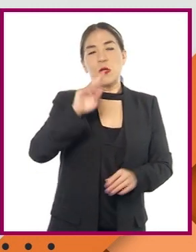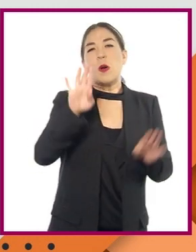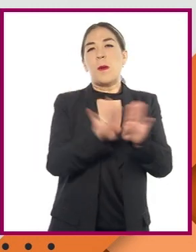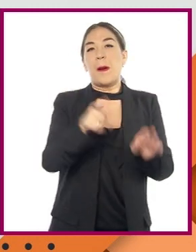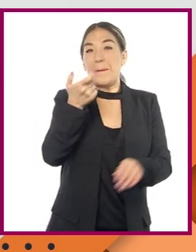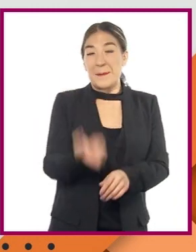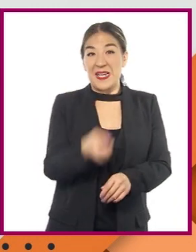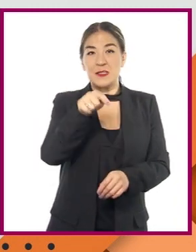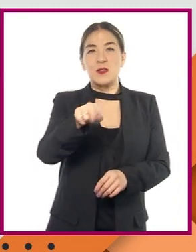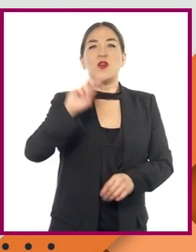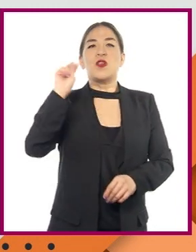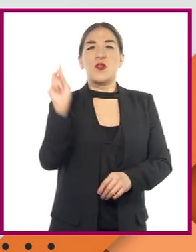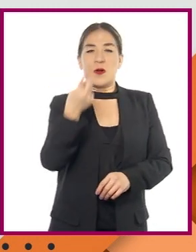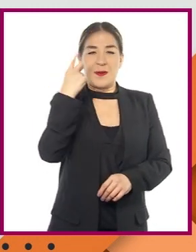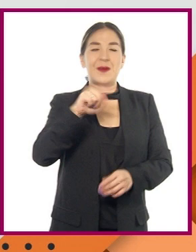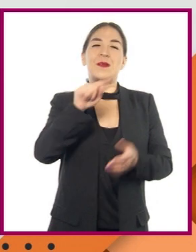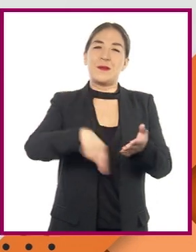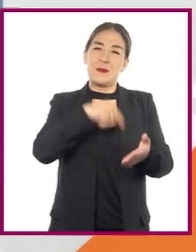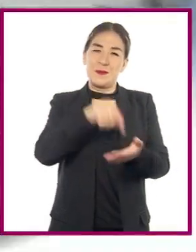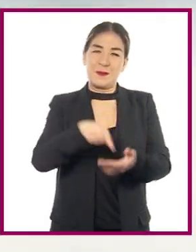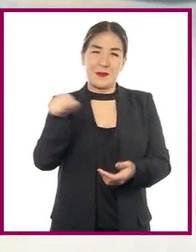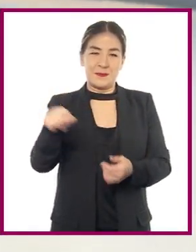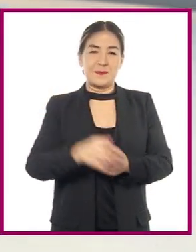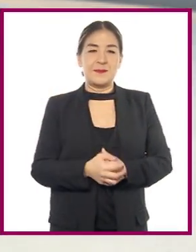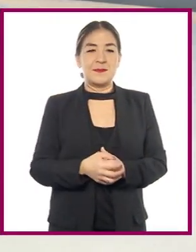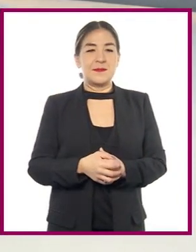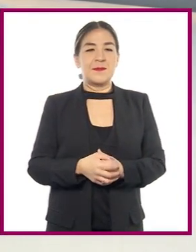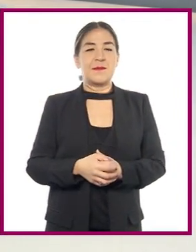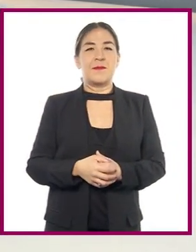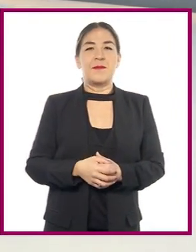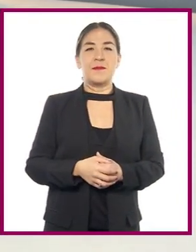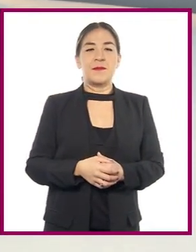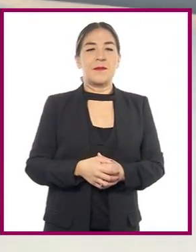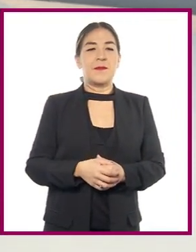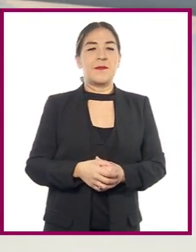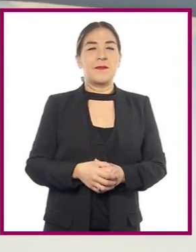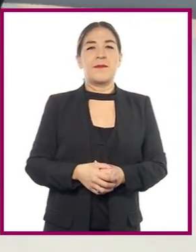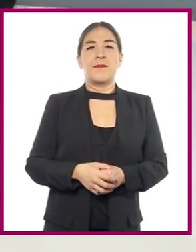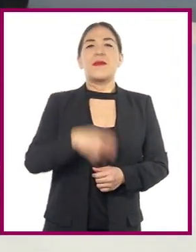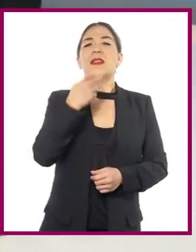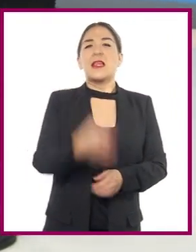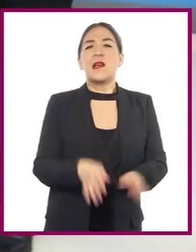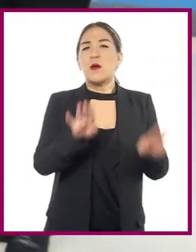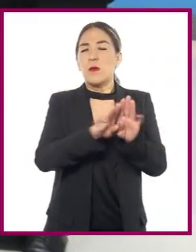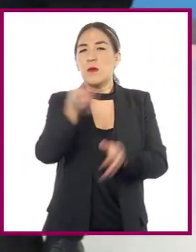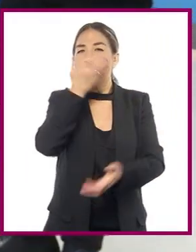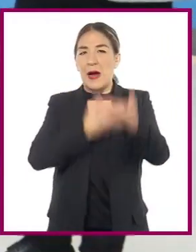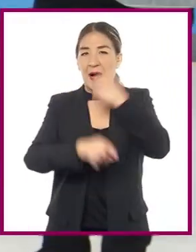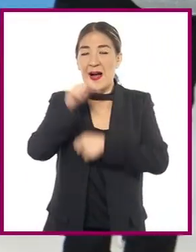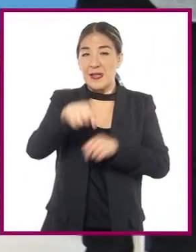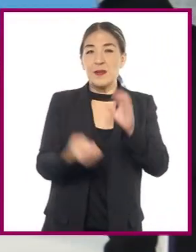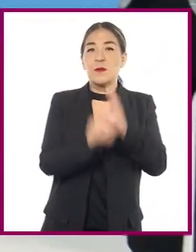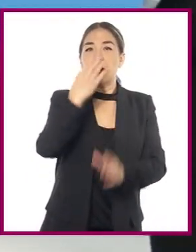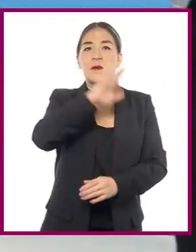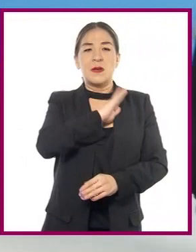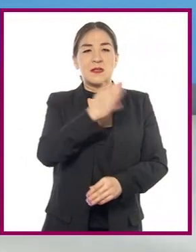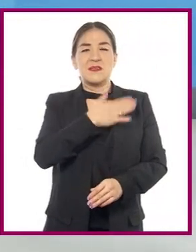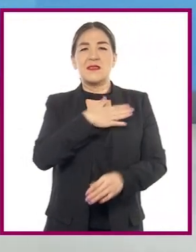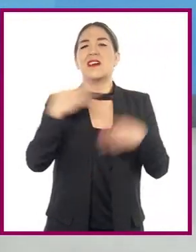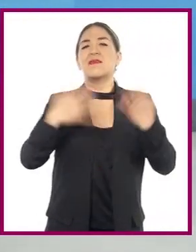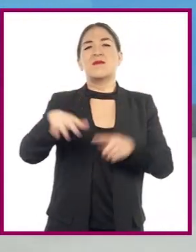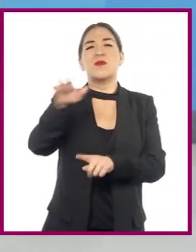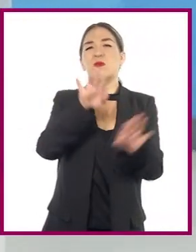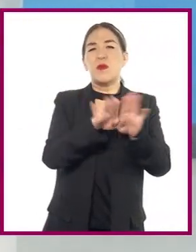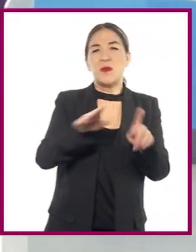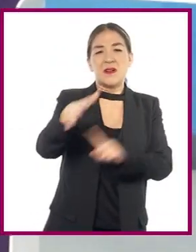conocía en territorio anglosajón. Como pueden intuir, el comercio en Nueva España era monopolizado